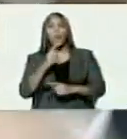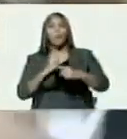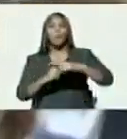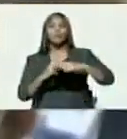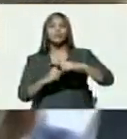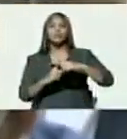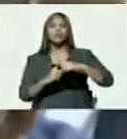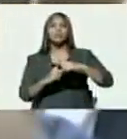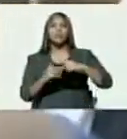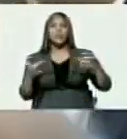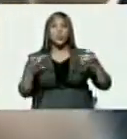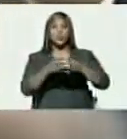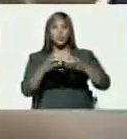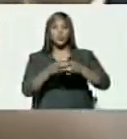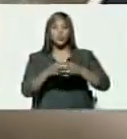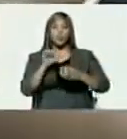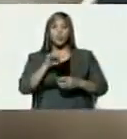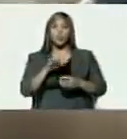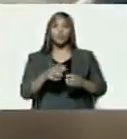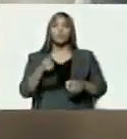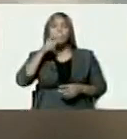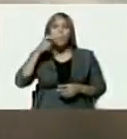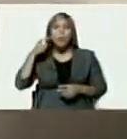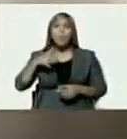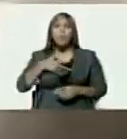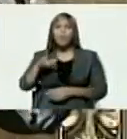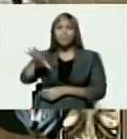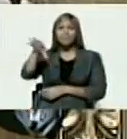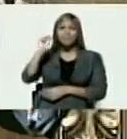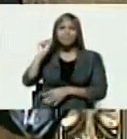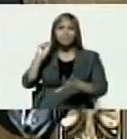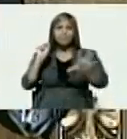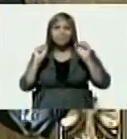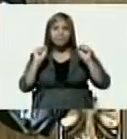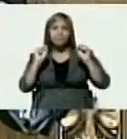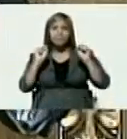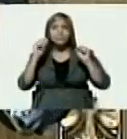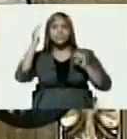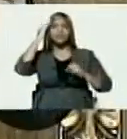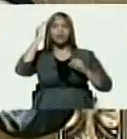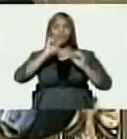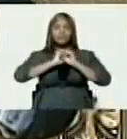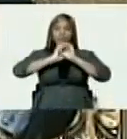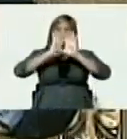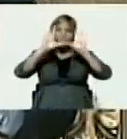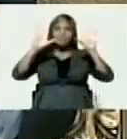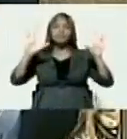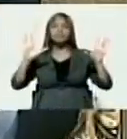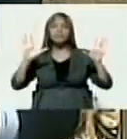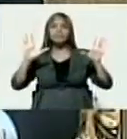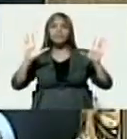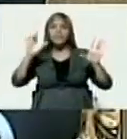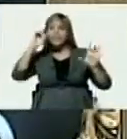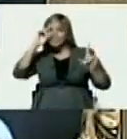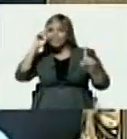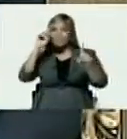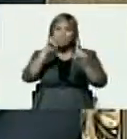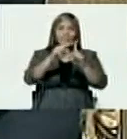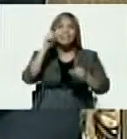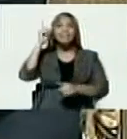que un buen sector de la población entienda y tenga claro que la vía es la